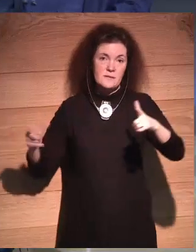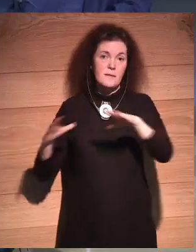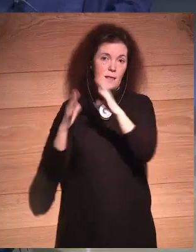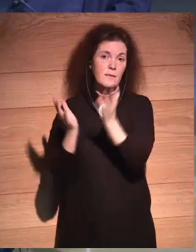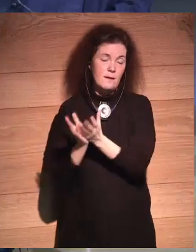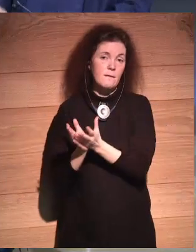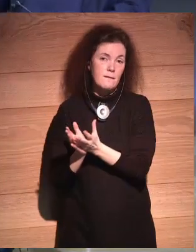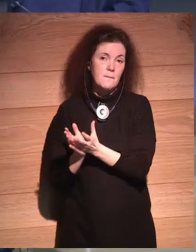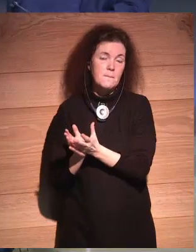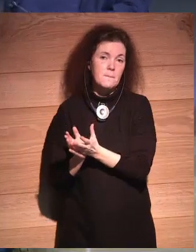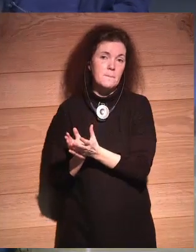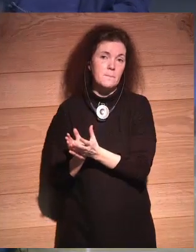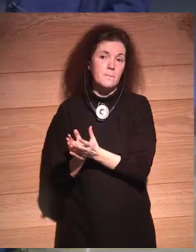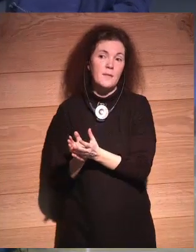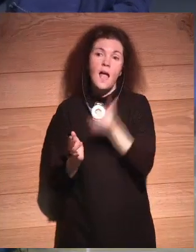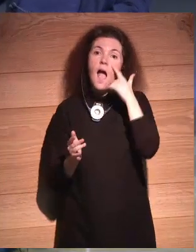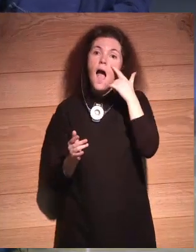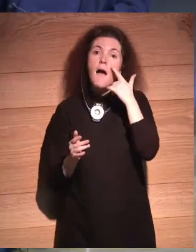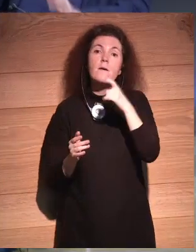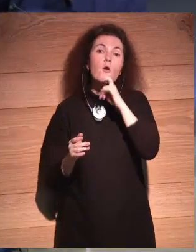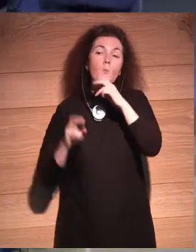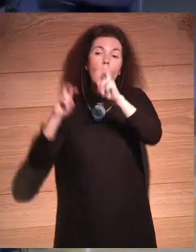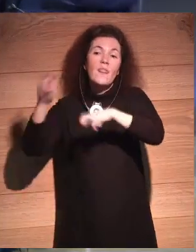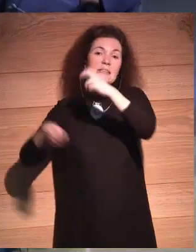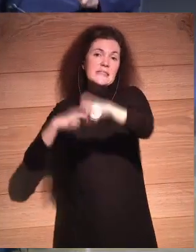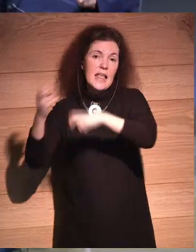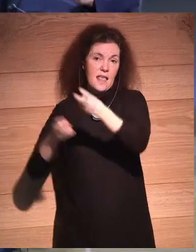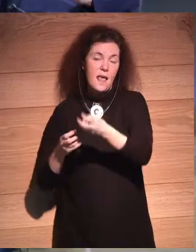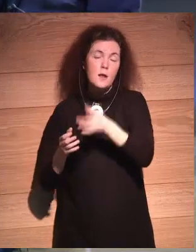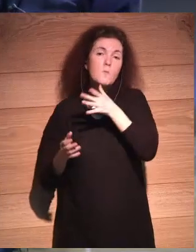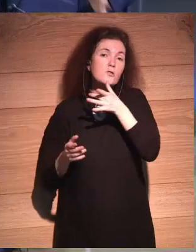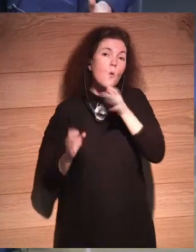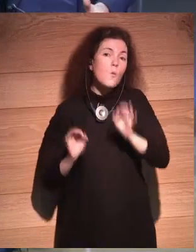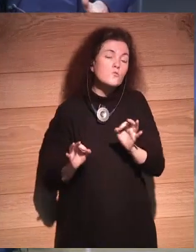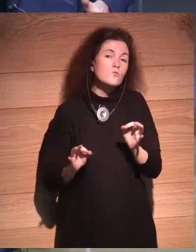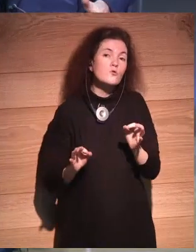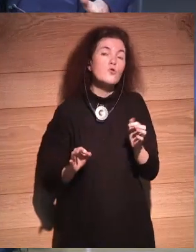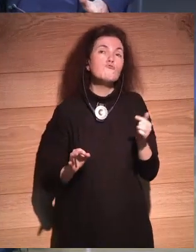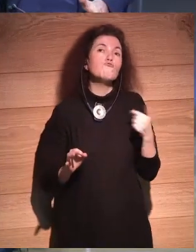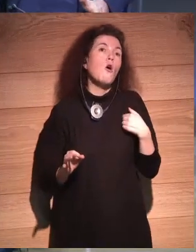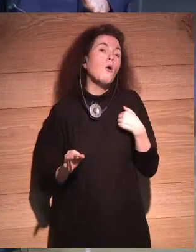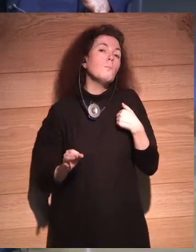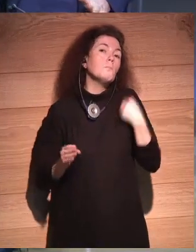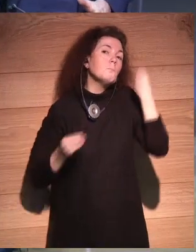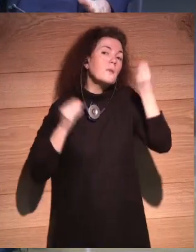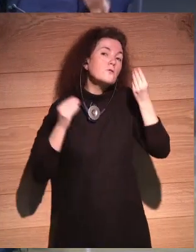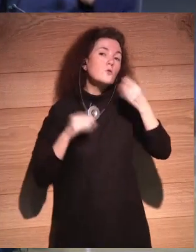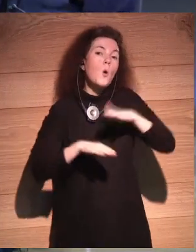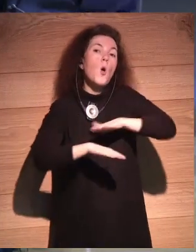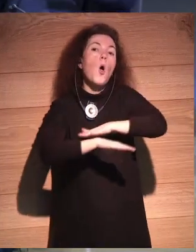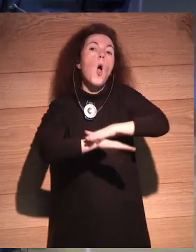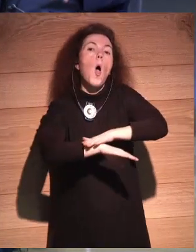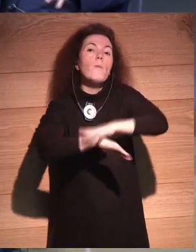Tierra. Y habrá que ver cómo se rediseñan. Por eso yo precisamente diría, bueno, yo creería, por ejemplo, en un